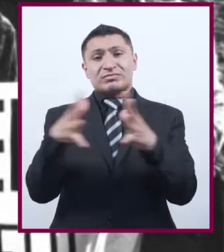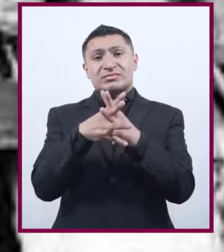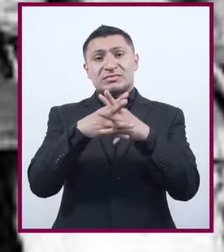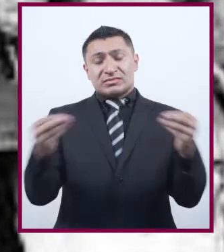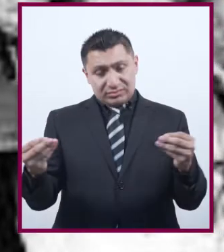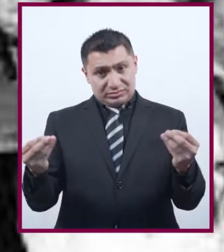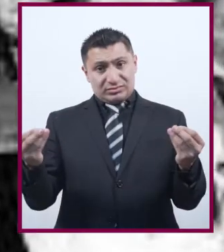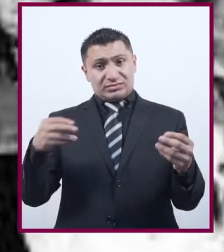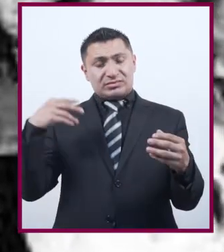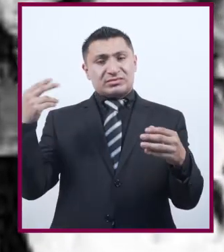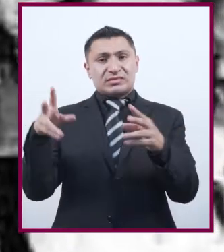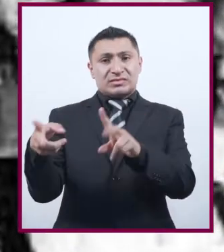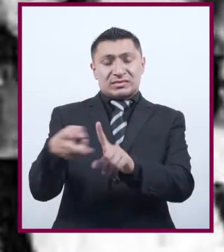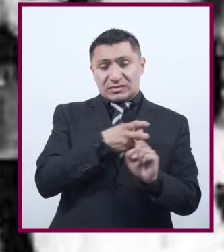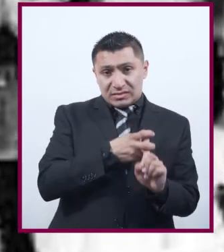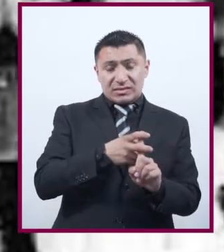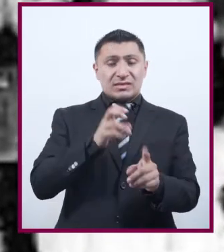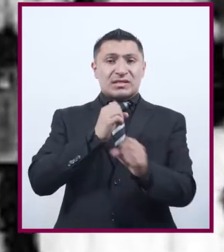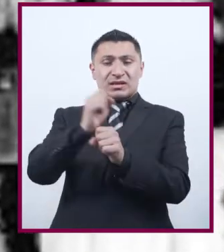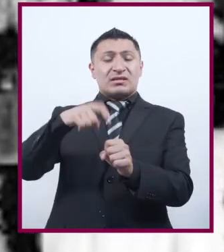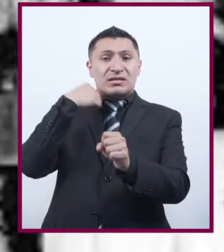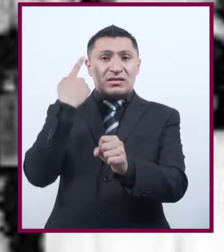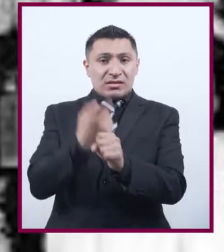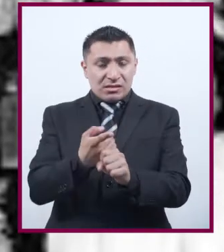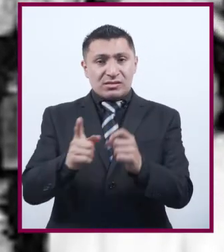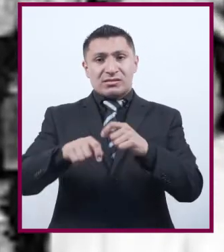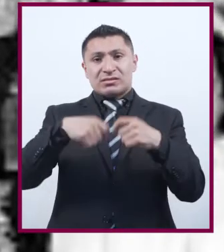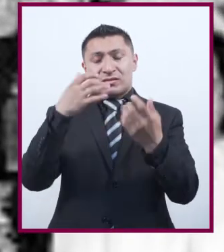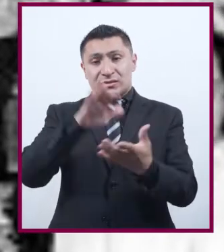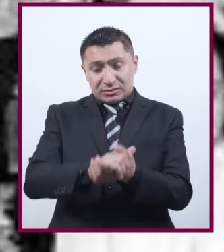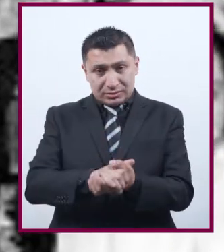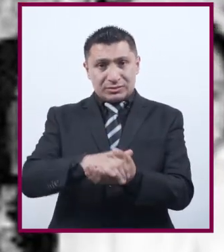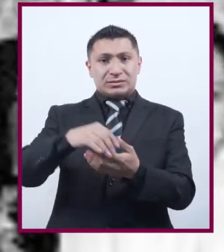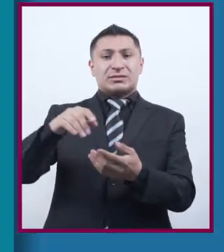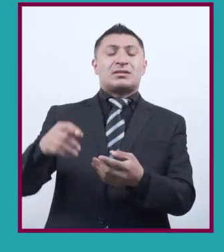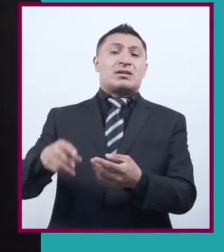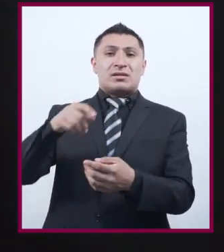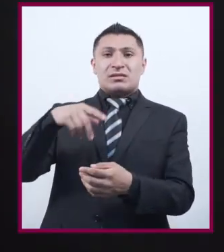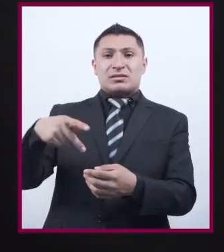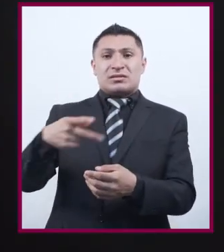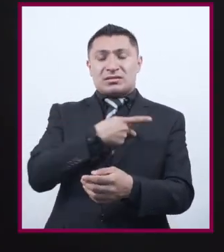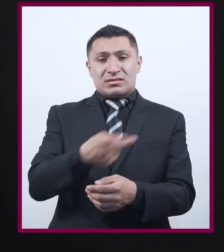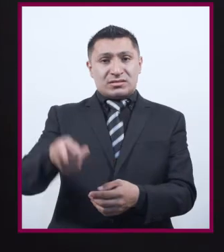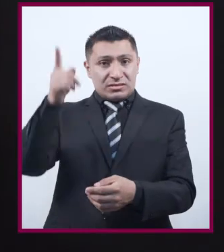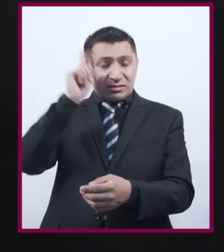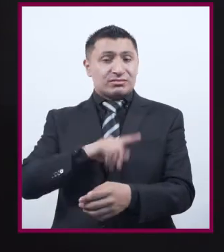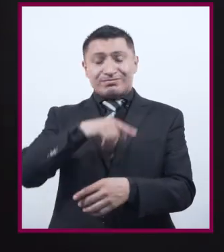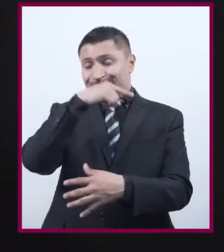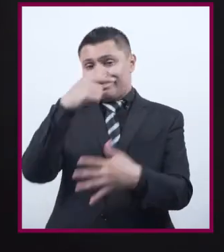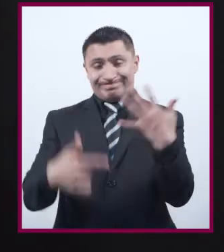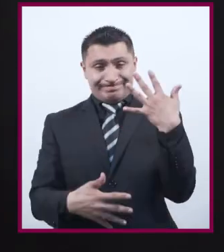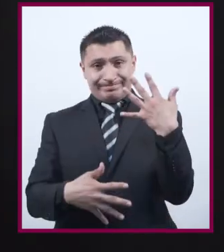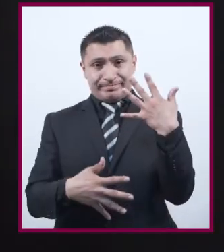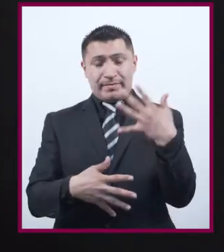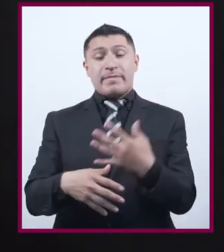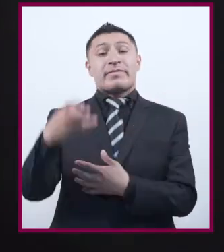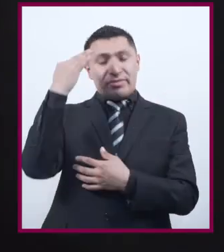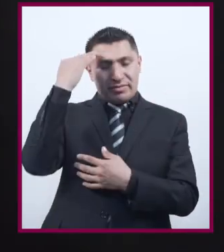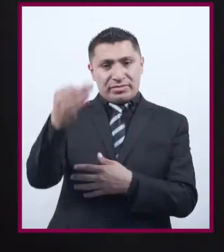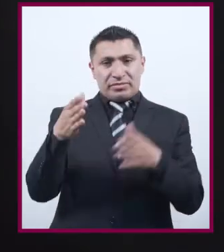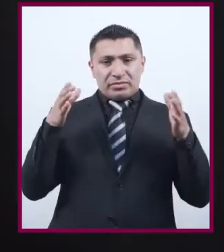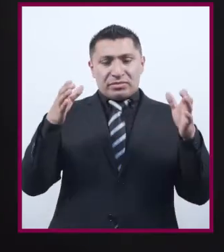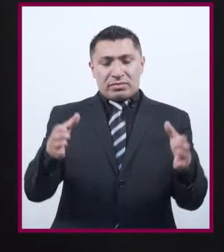sexual, de la violación en el matrimonio y de la feminización de la pobreza. En esta época, el Colectivo Revolucionario